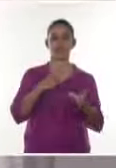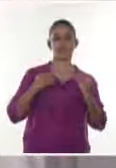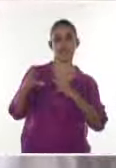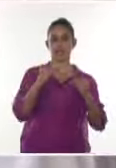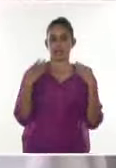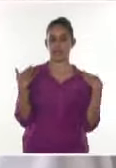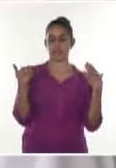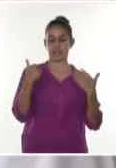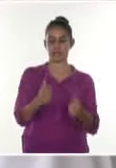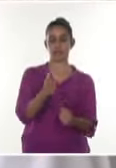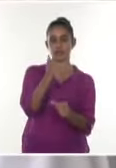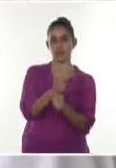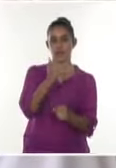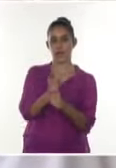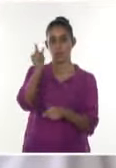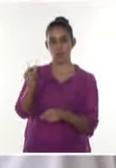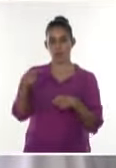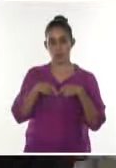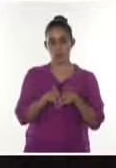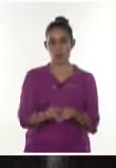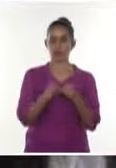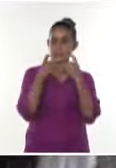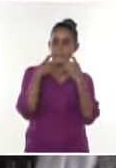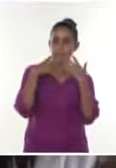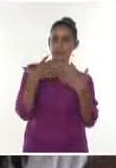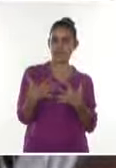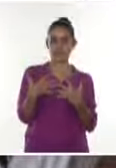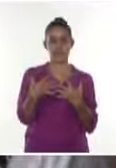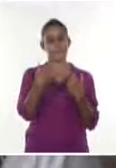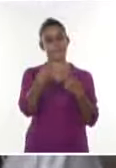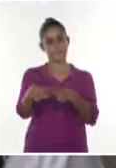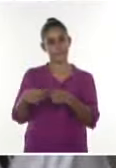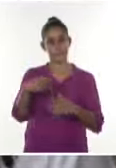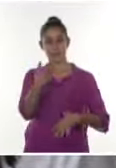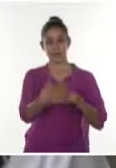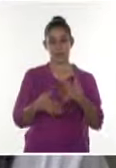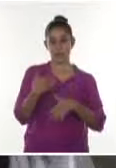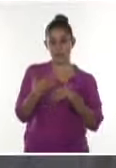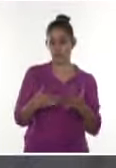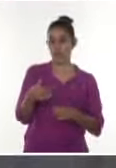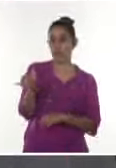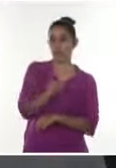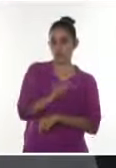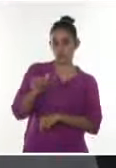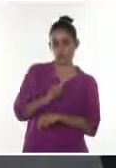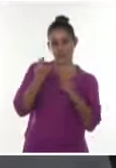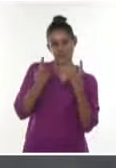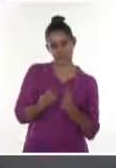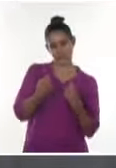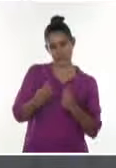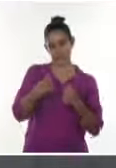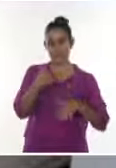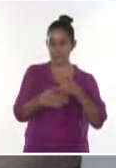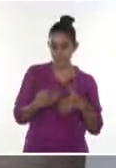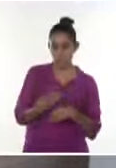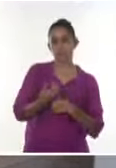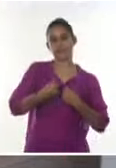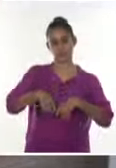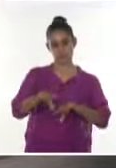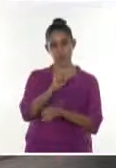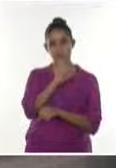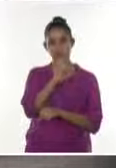y trabajadores, conoció de las limitaciones de materias primas de la industria, pero también de cuánto hacen para, a pesar de los problemas de estos tiempos,